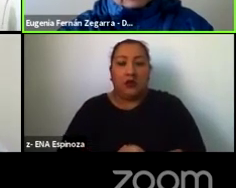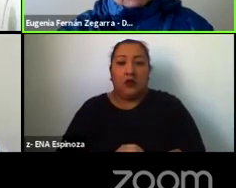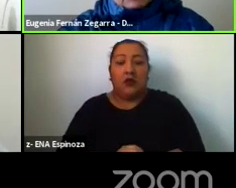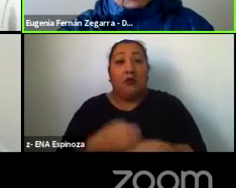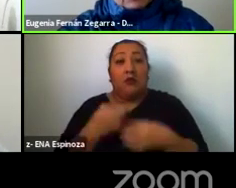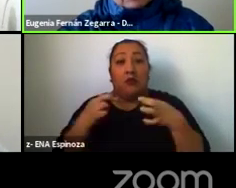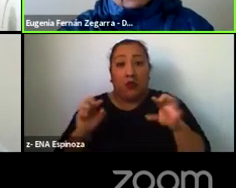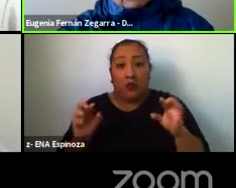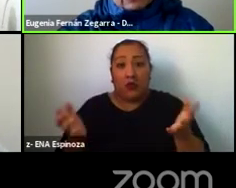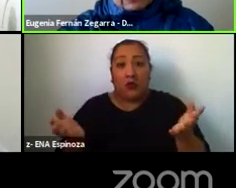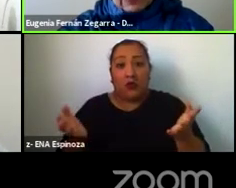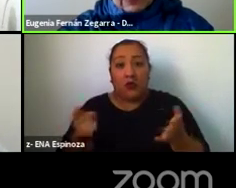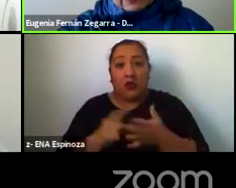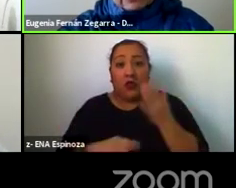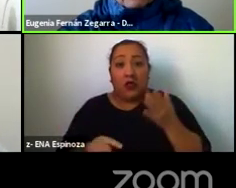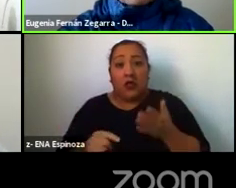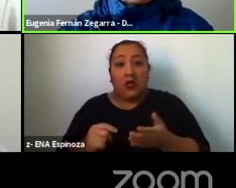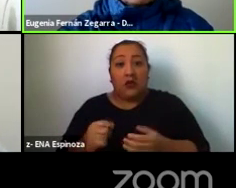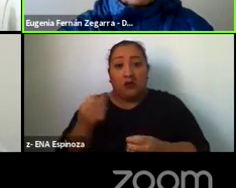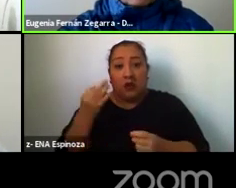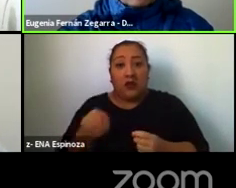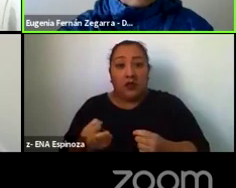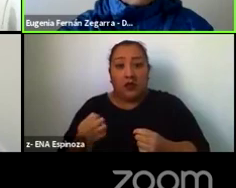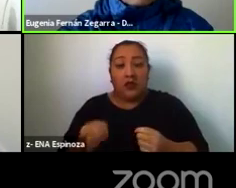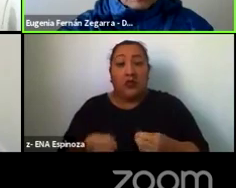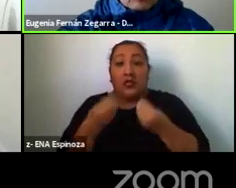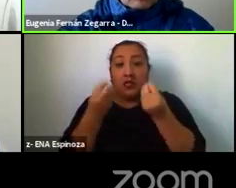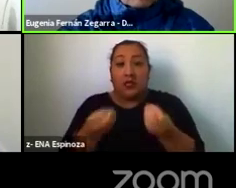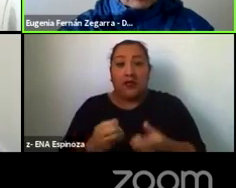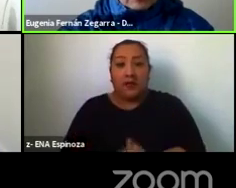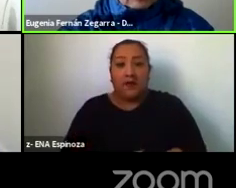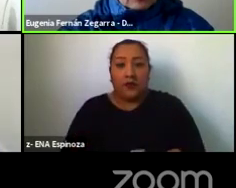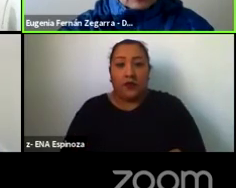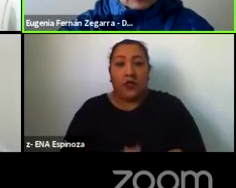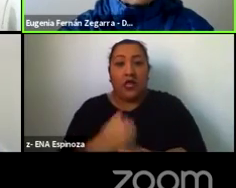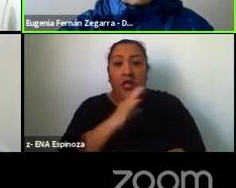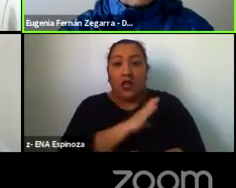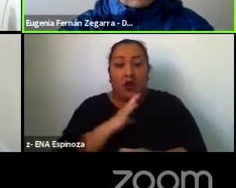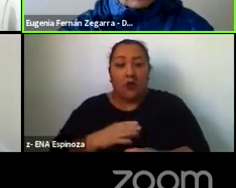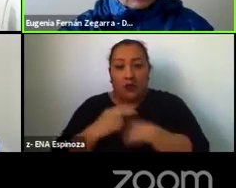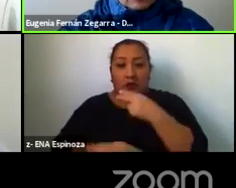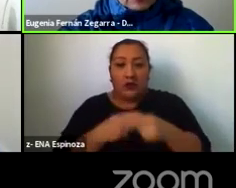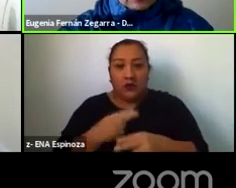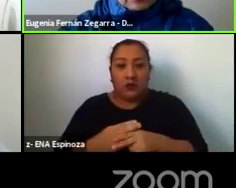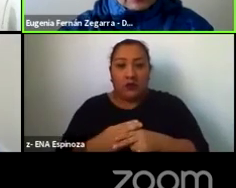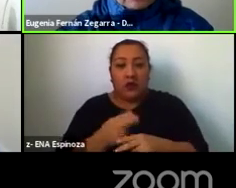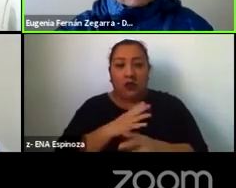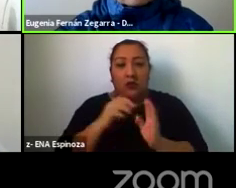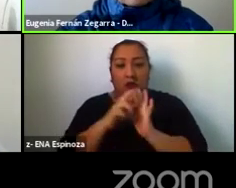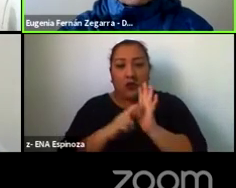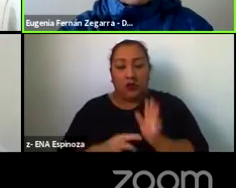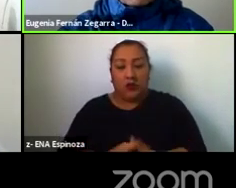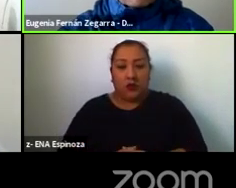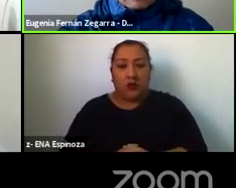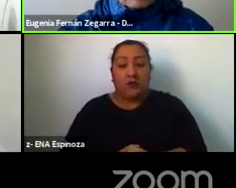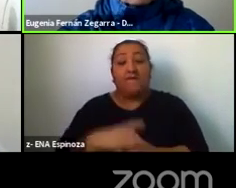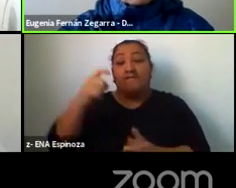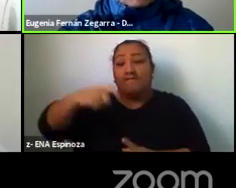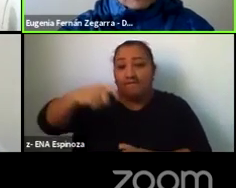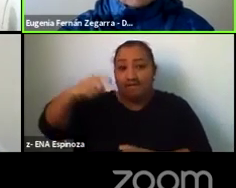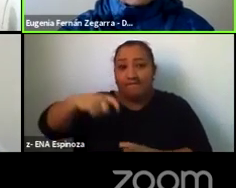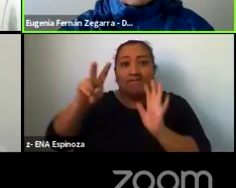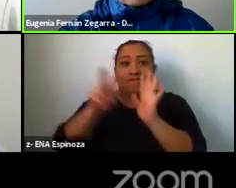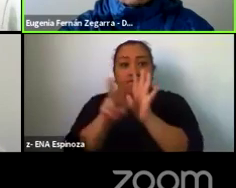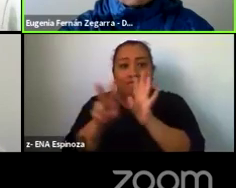públicas que las está dando el gobierno nacional y el gobierno regional. Necesitamos, por